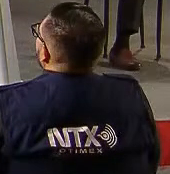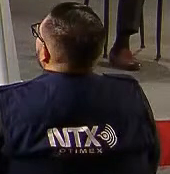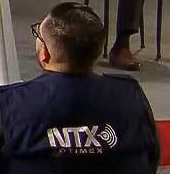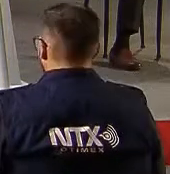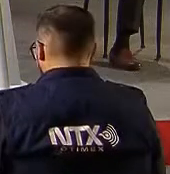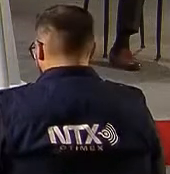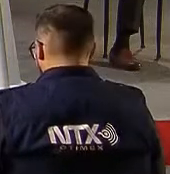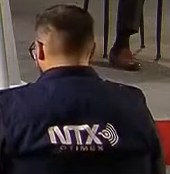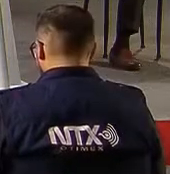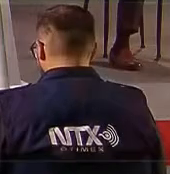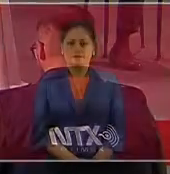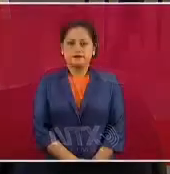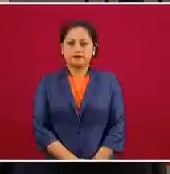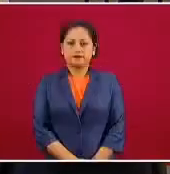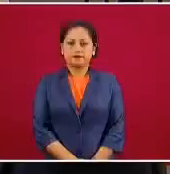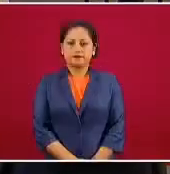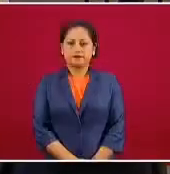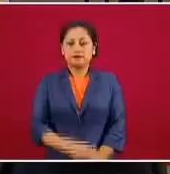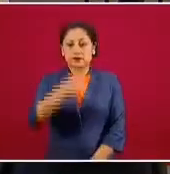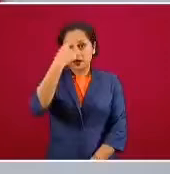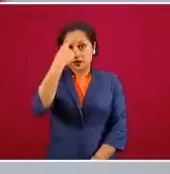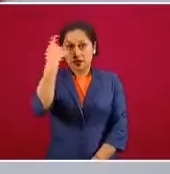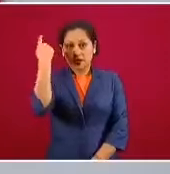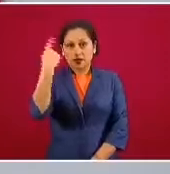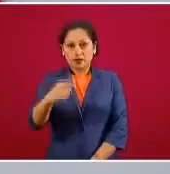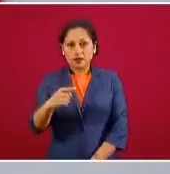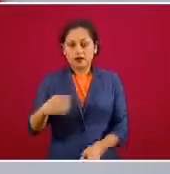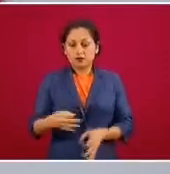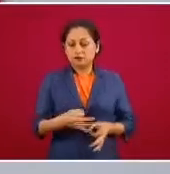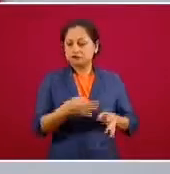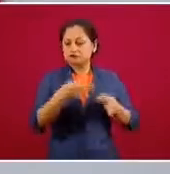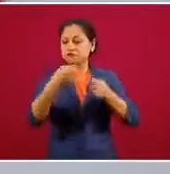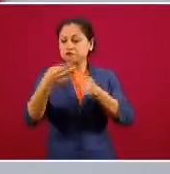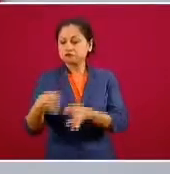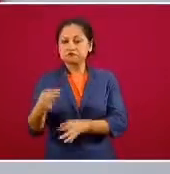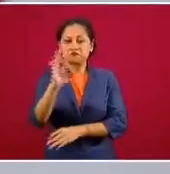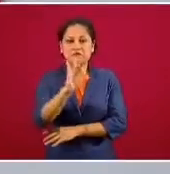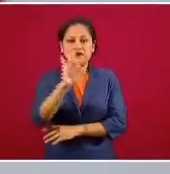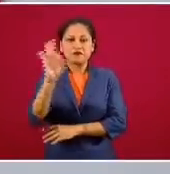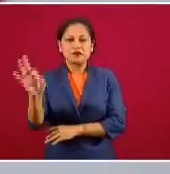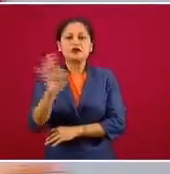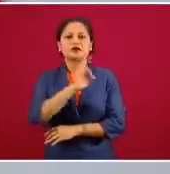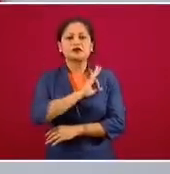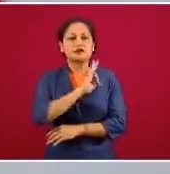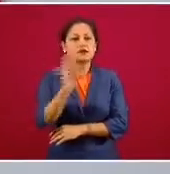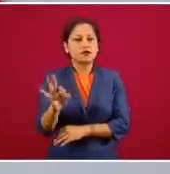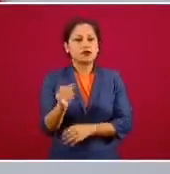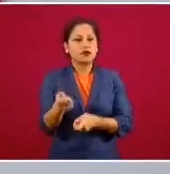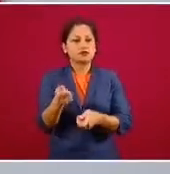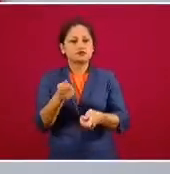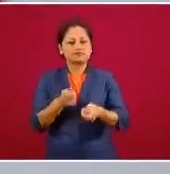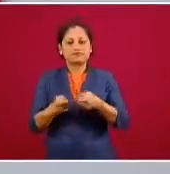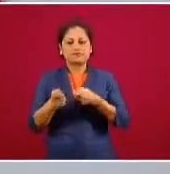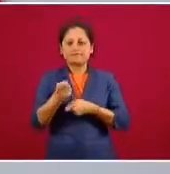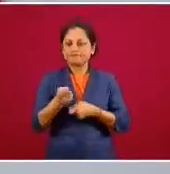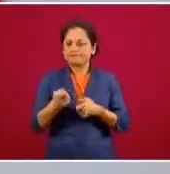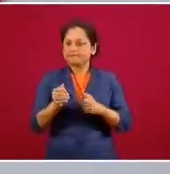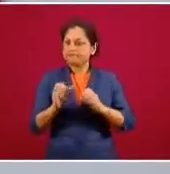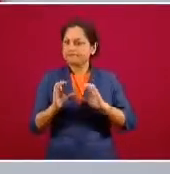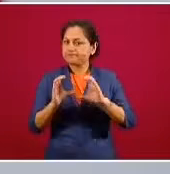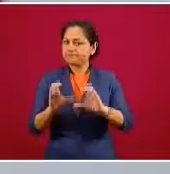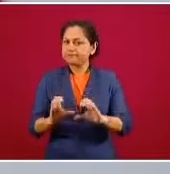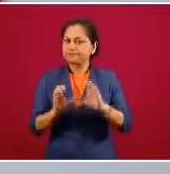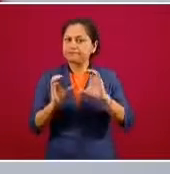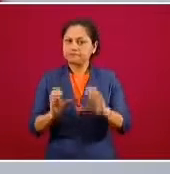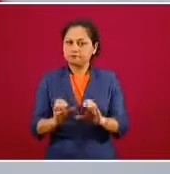si continúan seguirán dando resultados. Pero también recomendaron de manera enfática asegurar